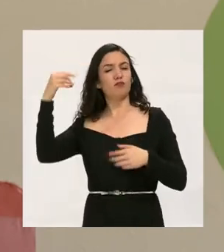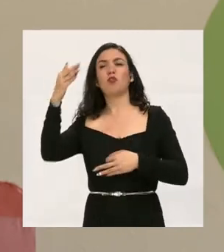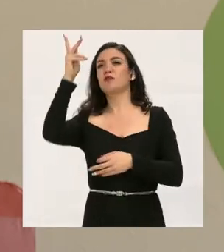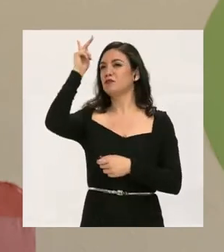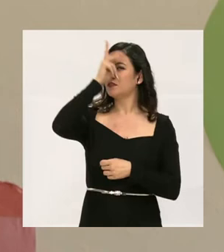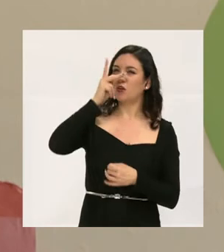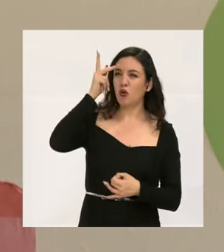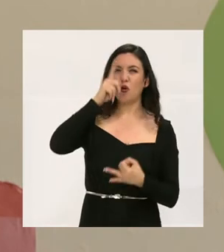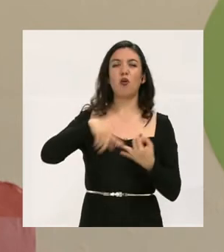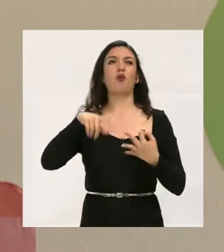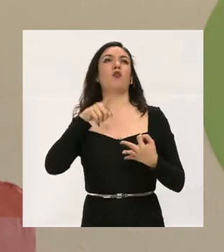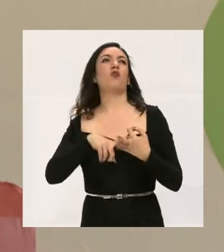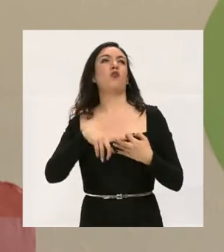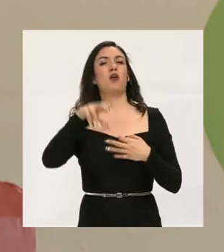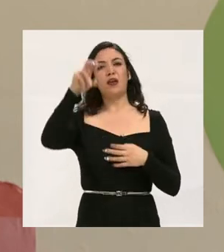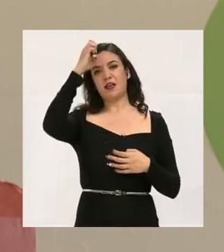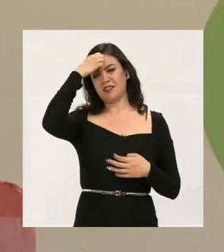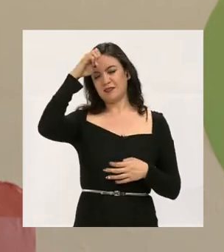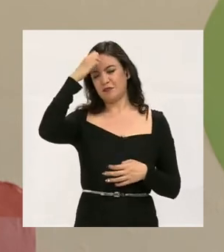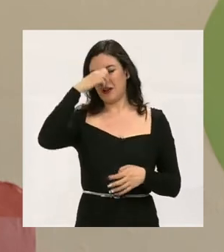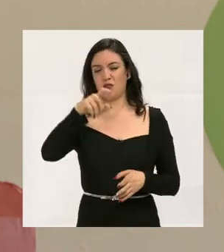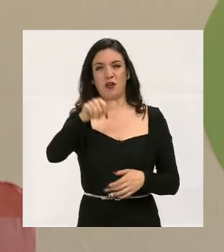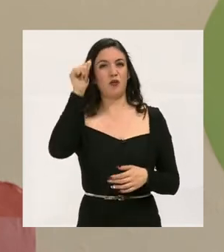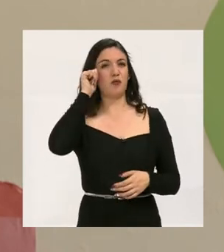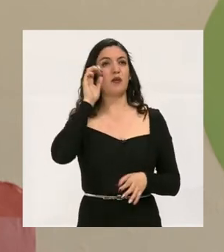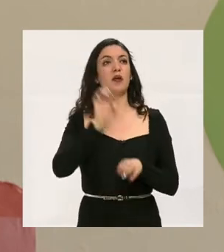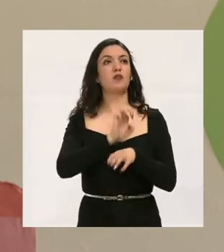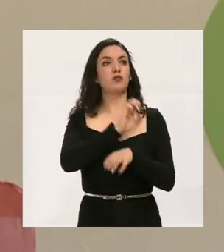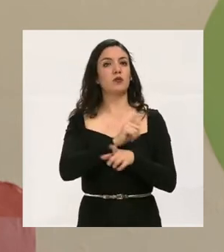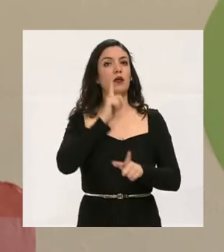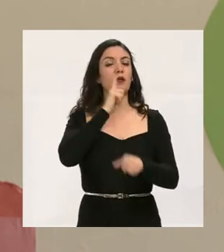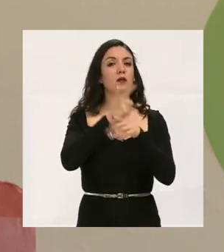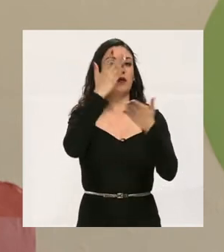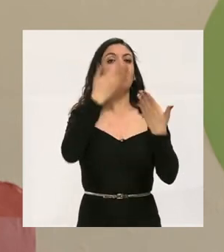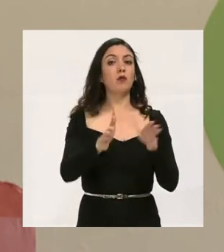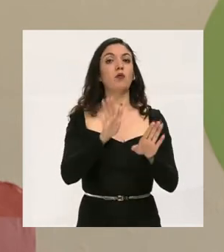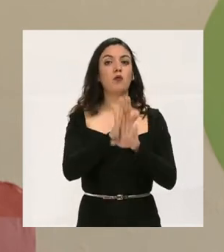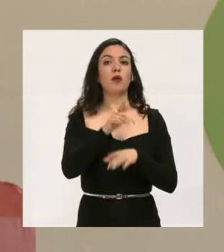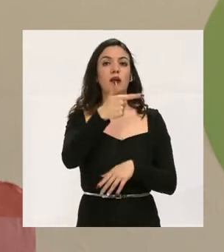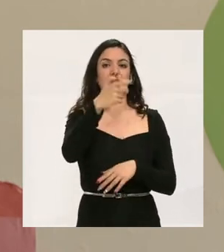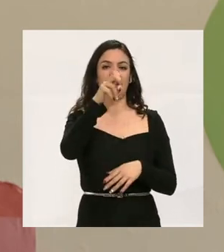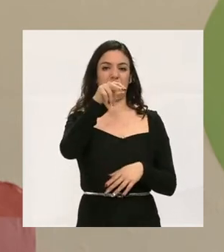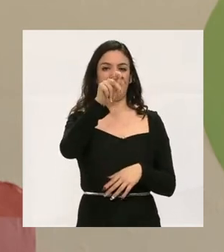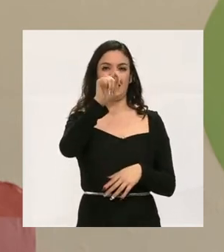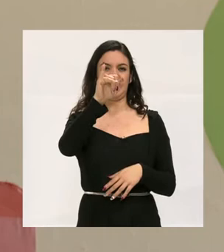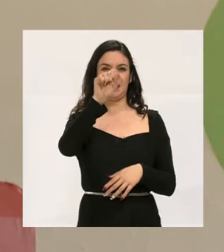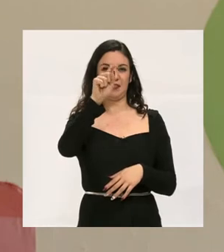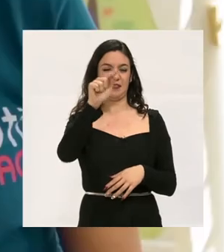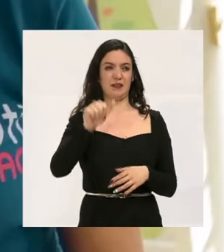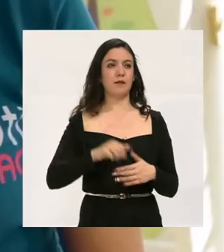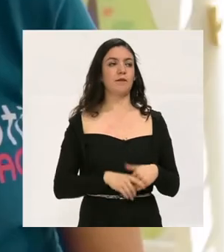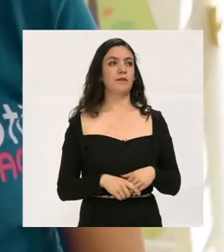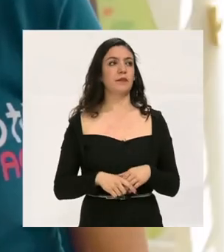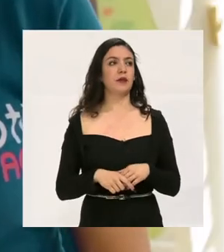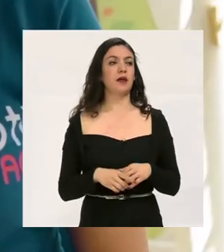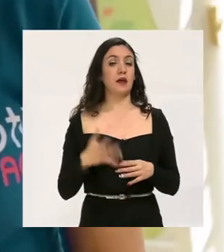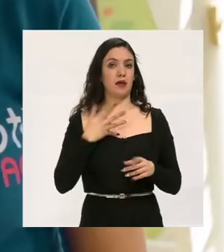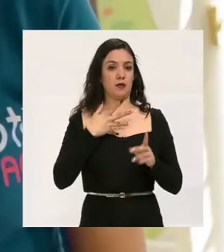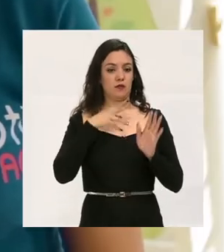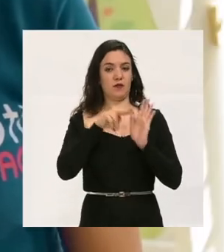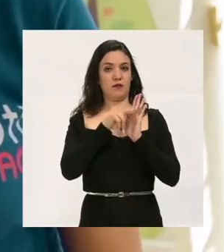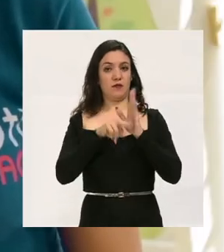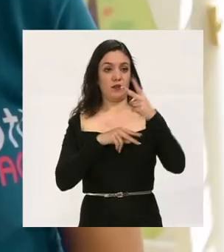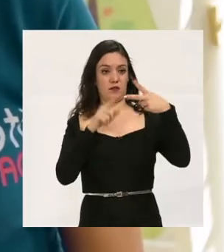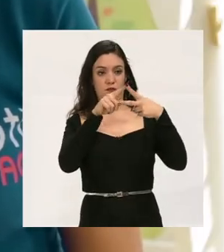pediatras psicólogos es experto en autismo y ya finalmente dimos con el genetista hay tres niveles